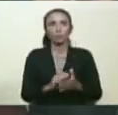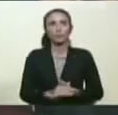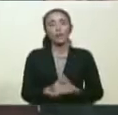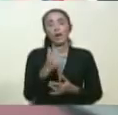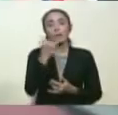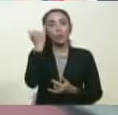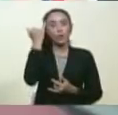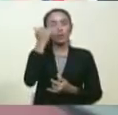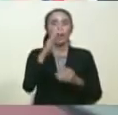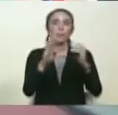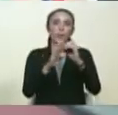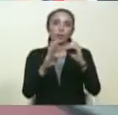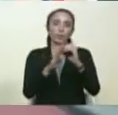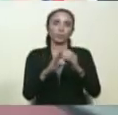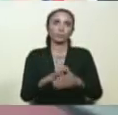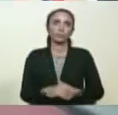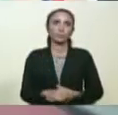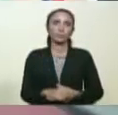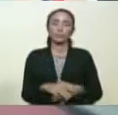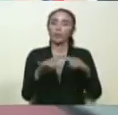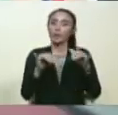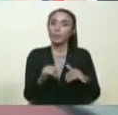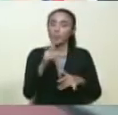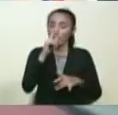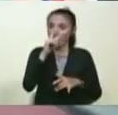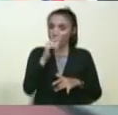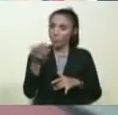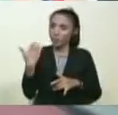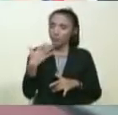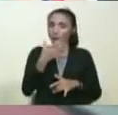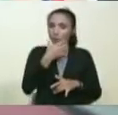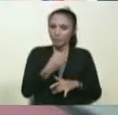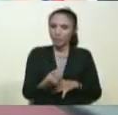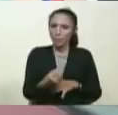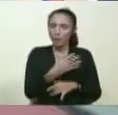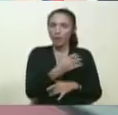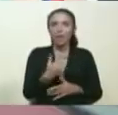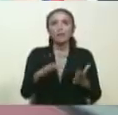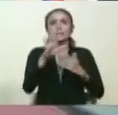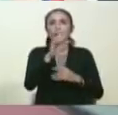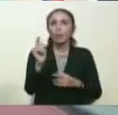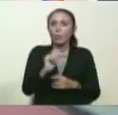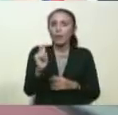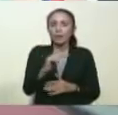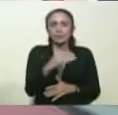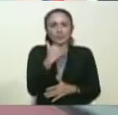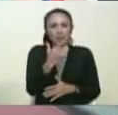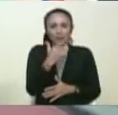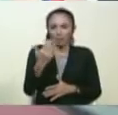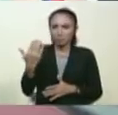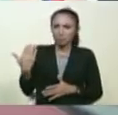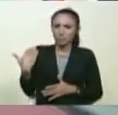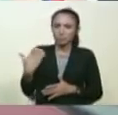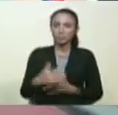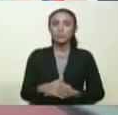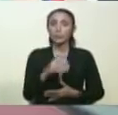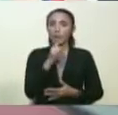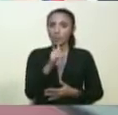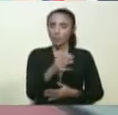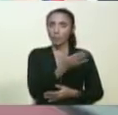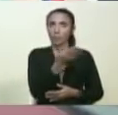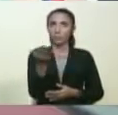Petro. Aquí mismo en el Poliedro, en diciembre del año pasado, hace 5 meses apenas. Y tengo que